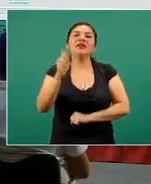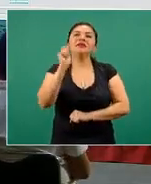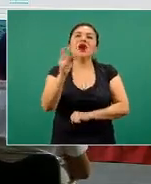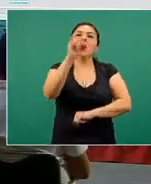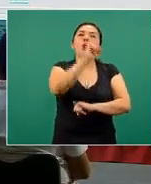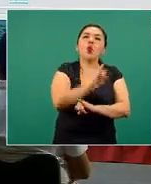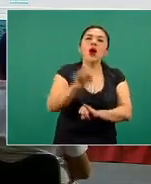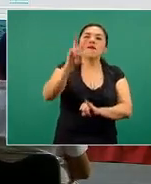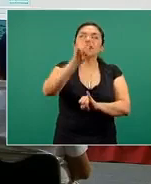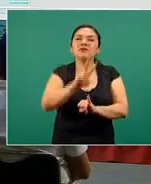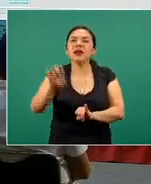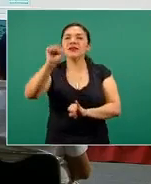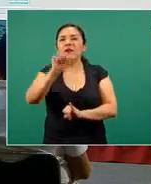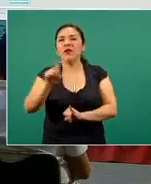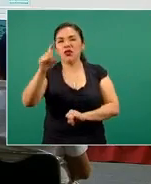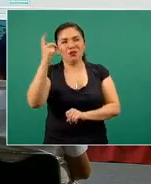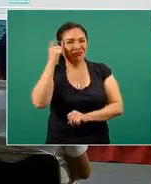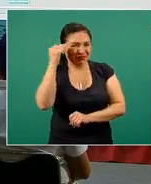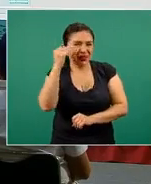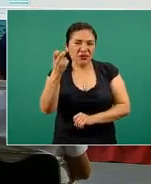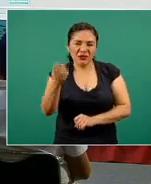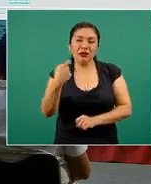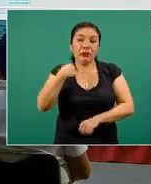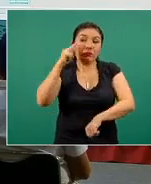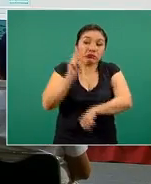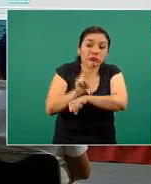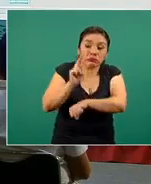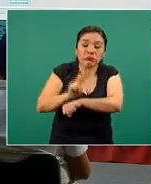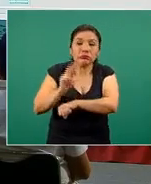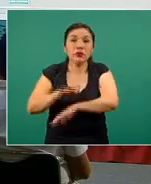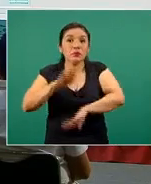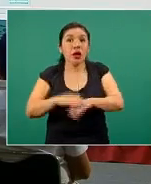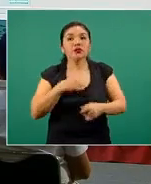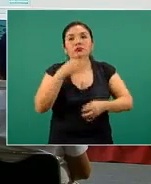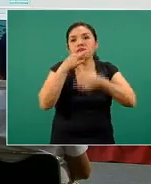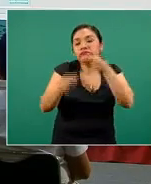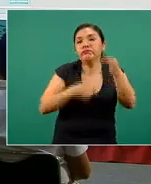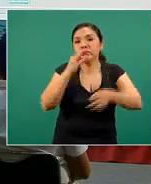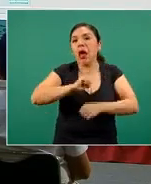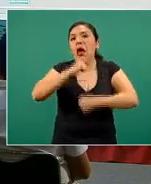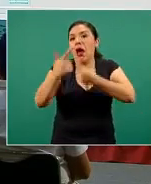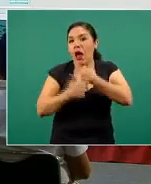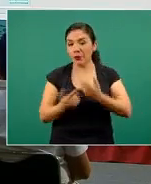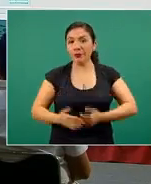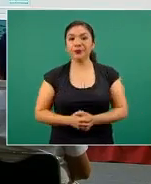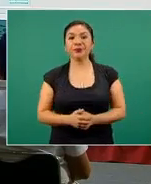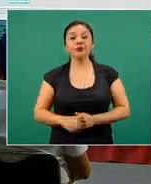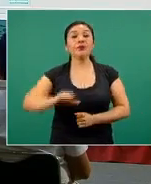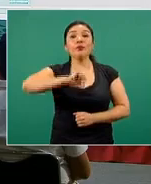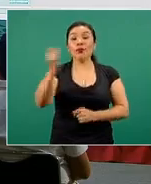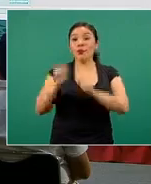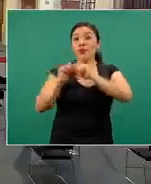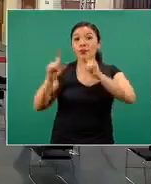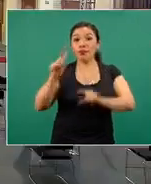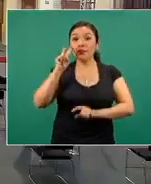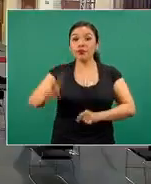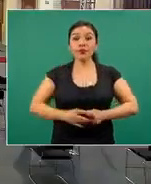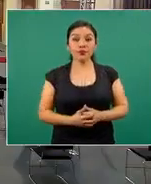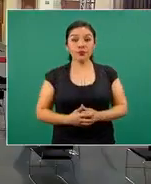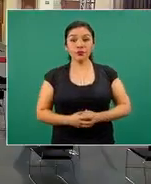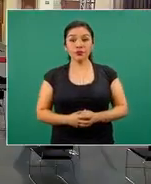Semana Santa largo. Entonces vamos a estar también muy atentos de información al respecto. Si vemos la siguiente